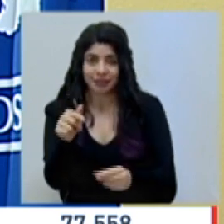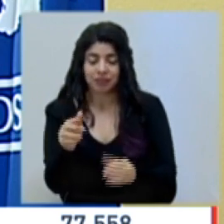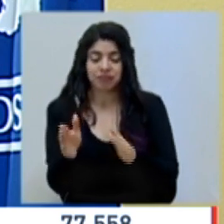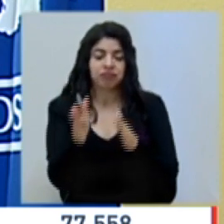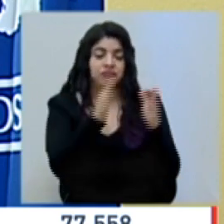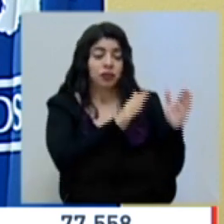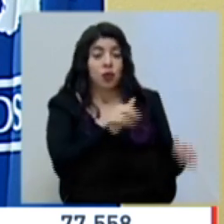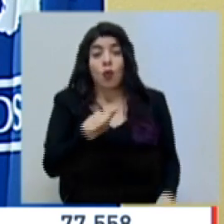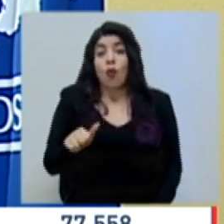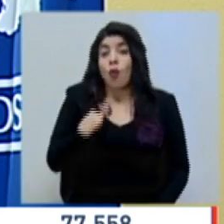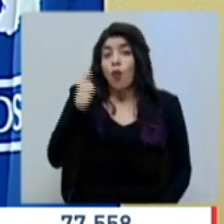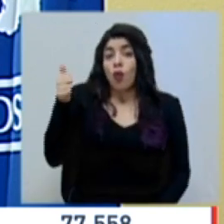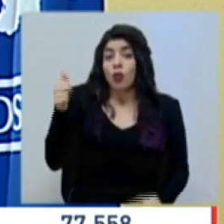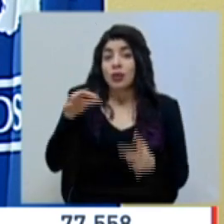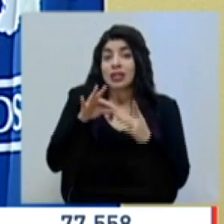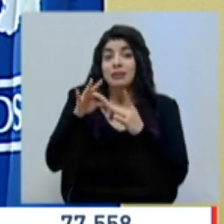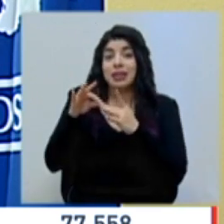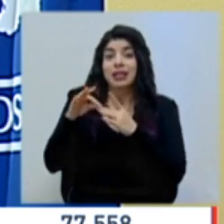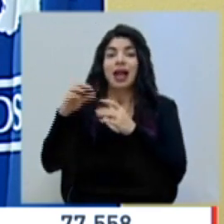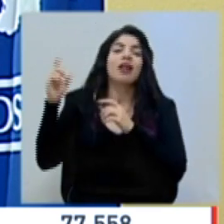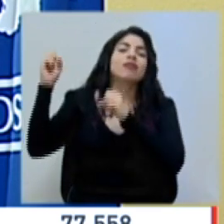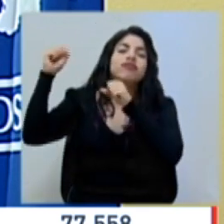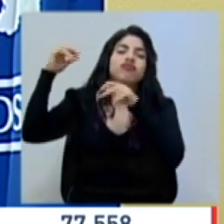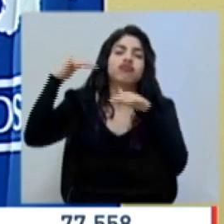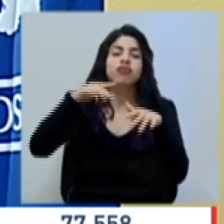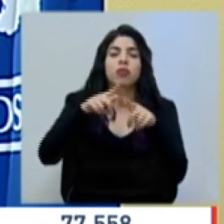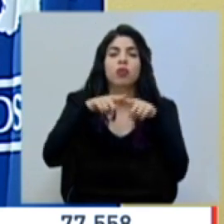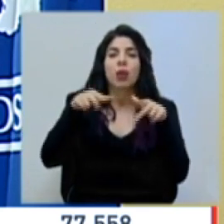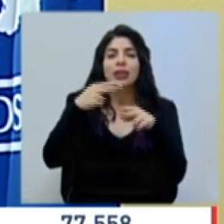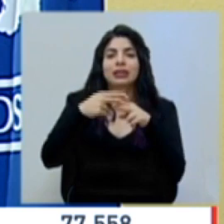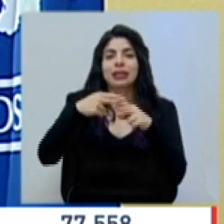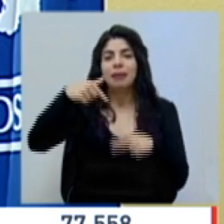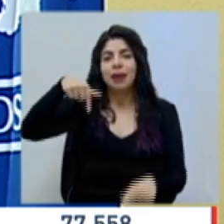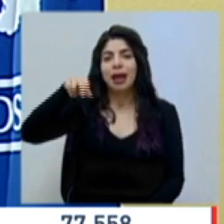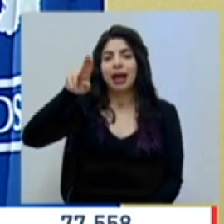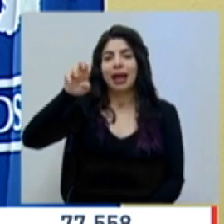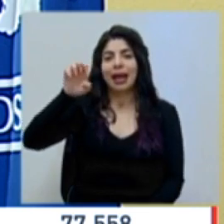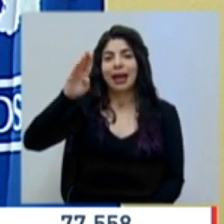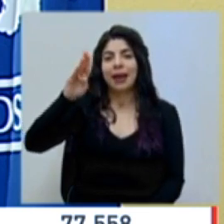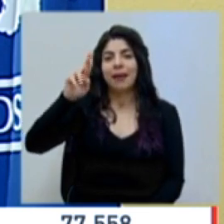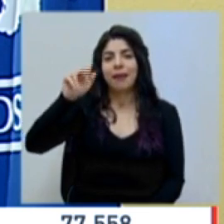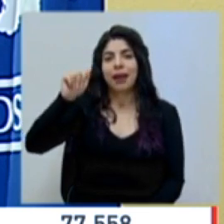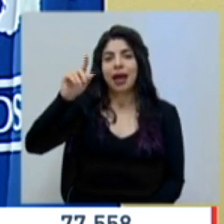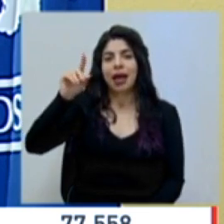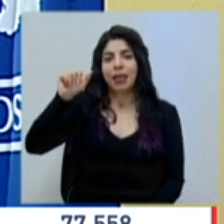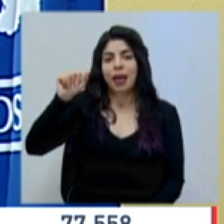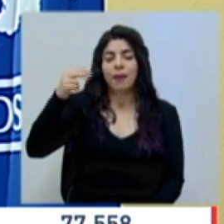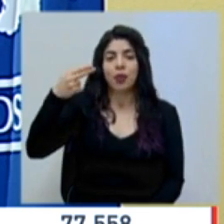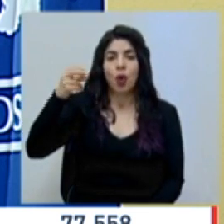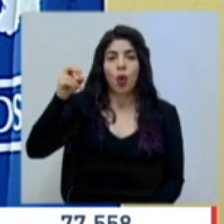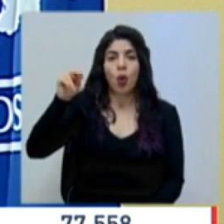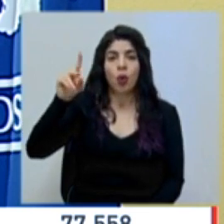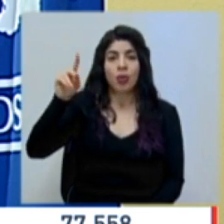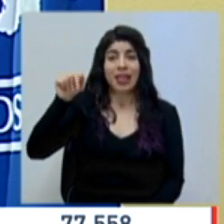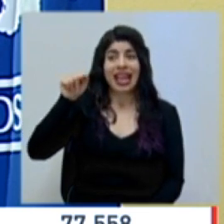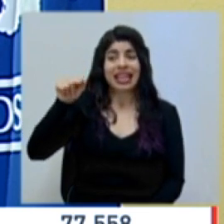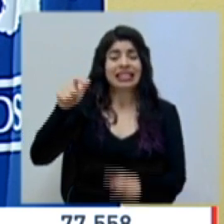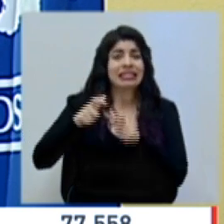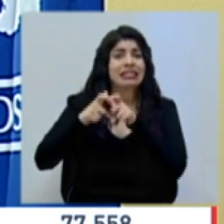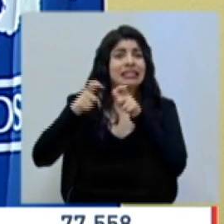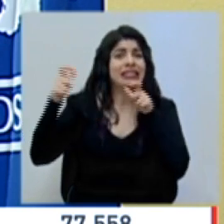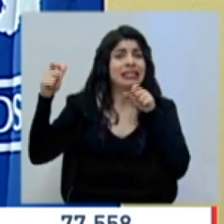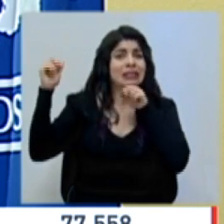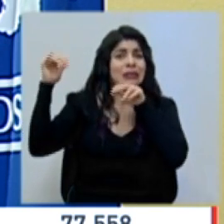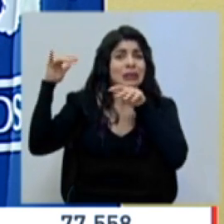Otro caso particularmente, que es el deslizamiento de Quebrada Honda, que es un deslizamiento muy grande, pues estuvimos en el